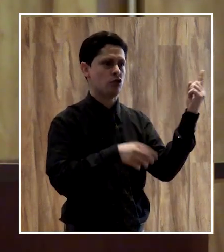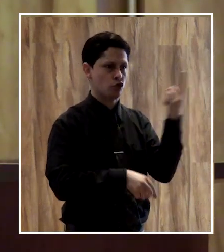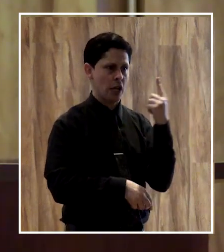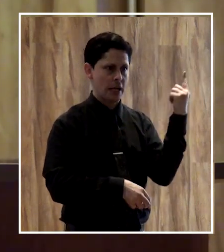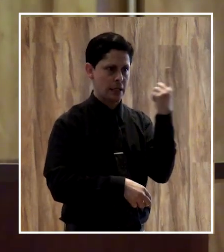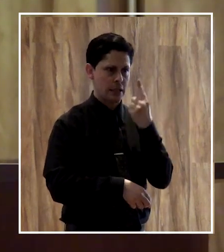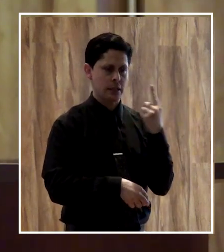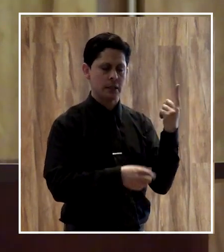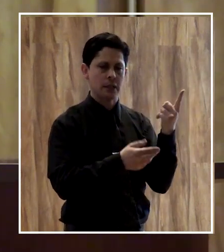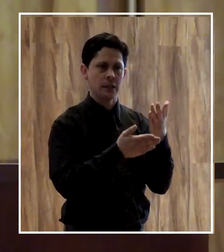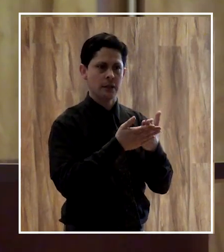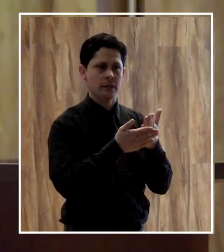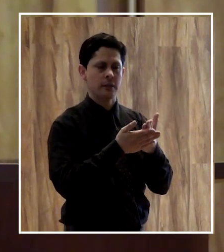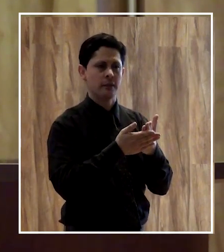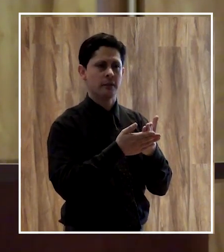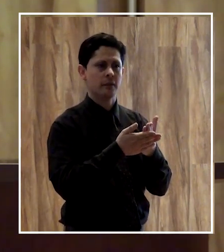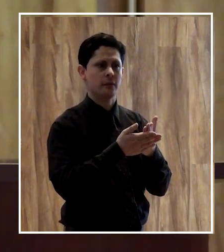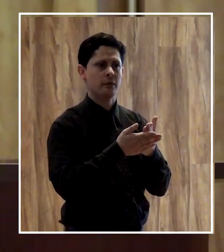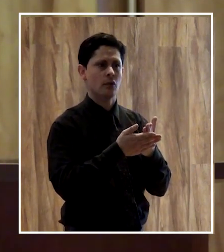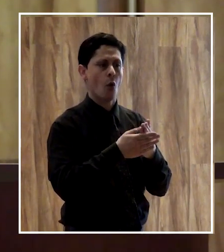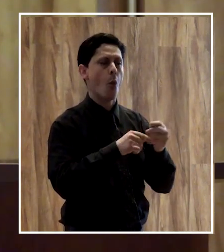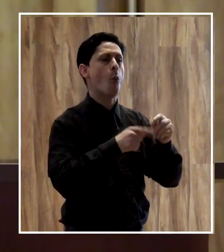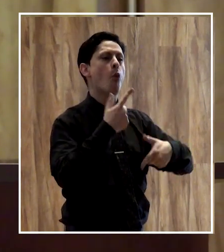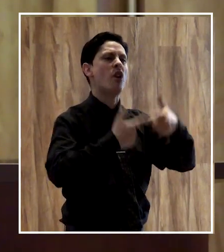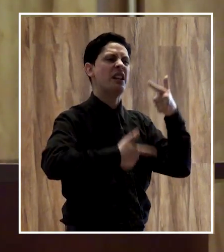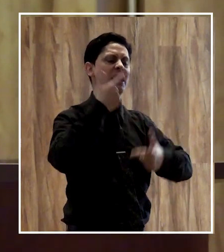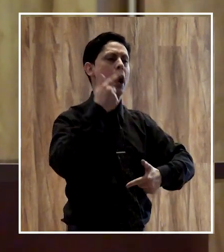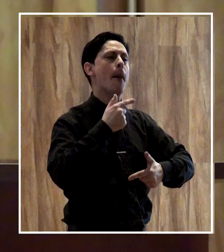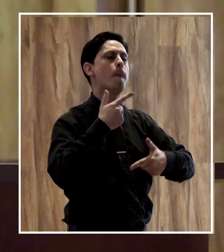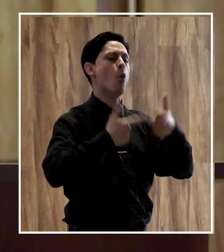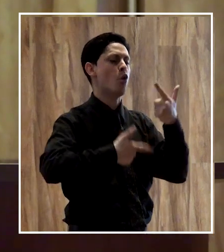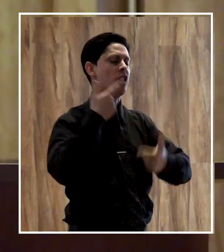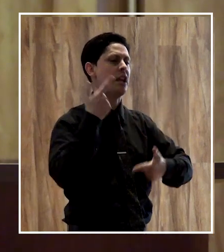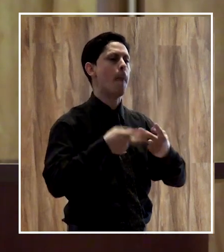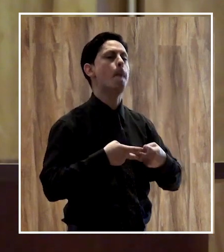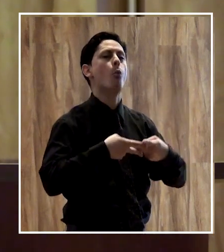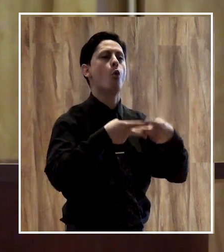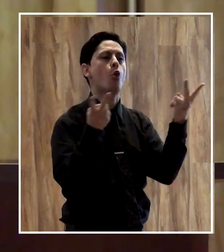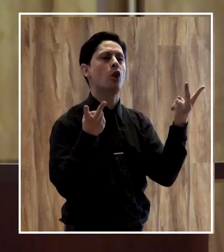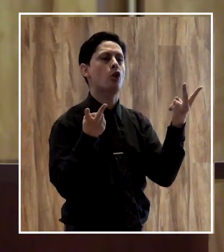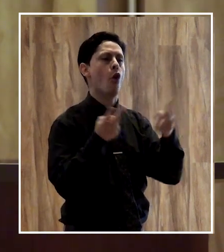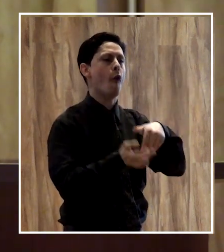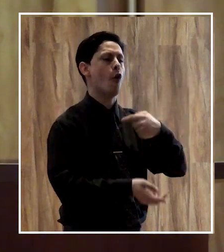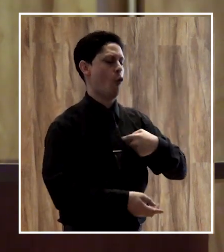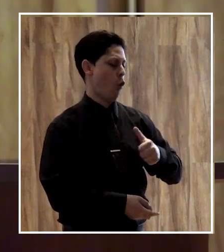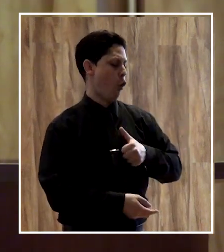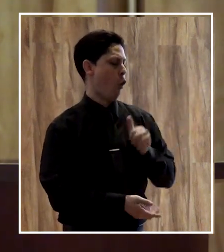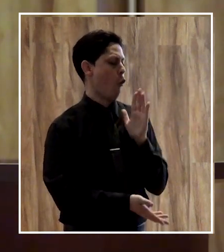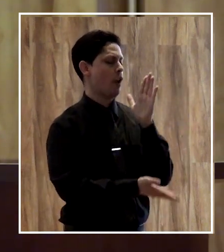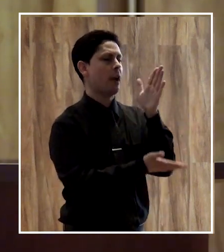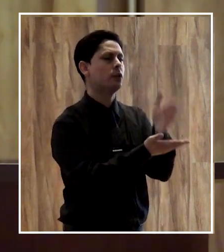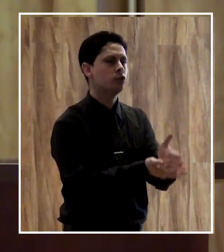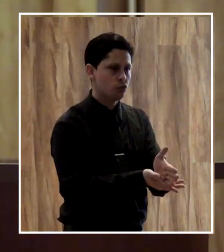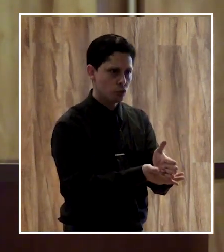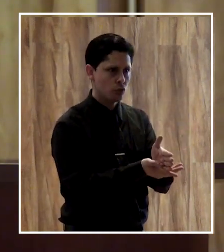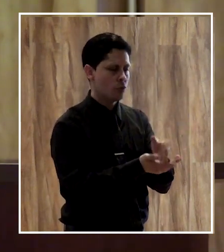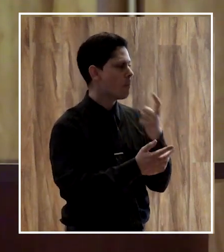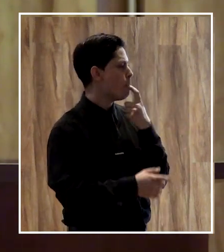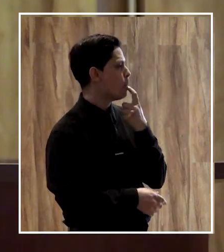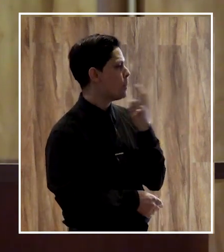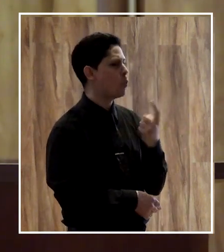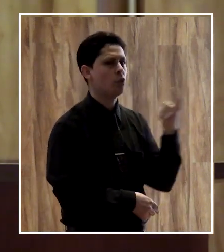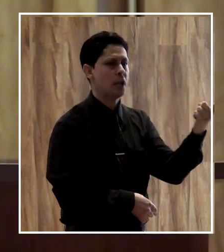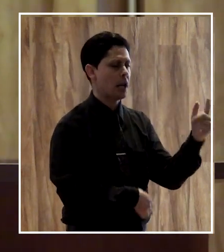que se debatían las futuras políticas públicas con la obligación de